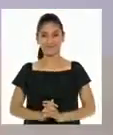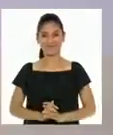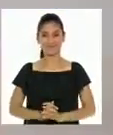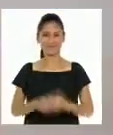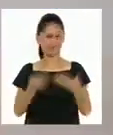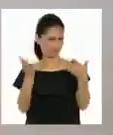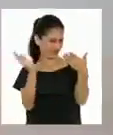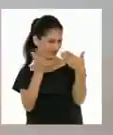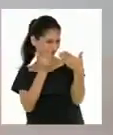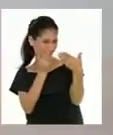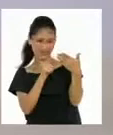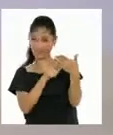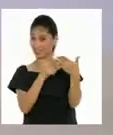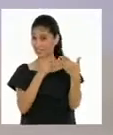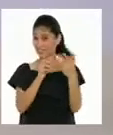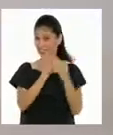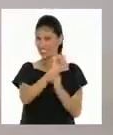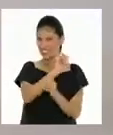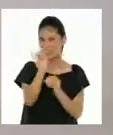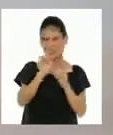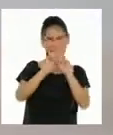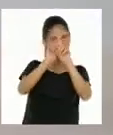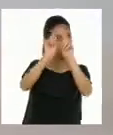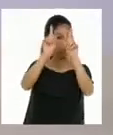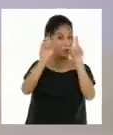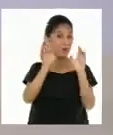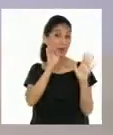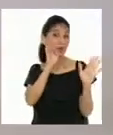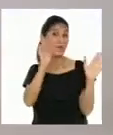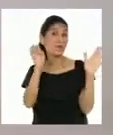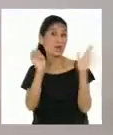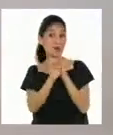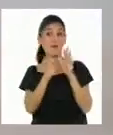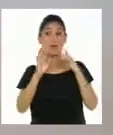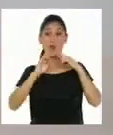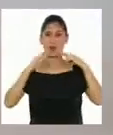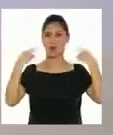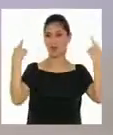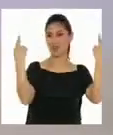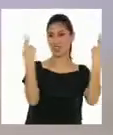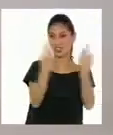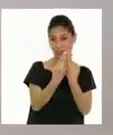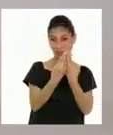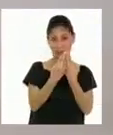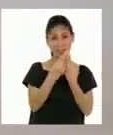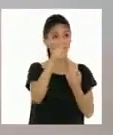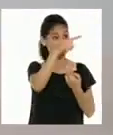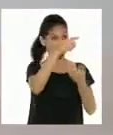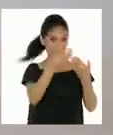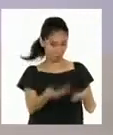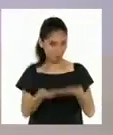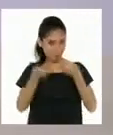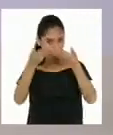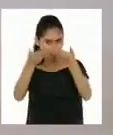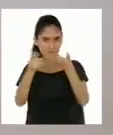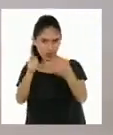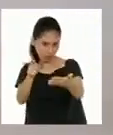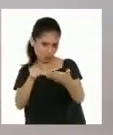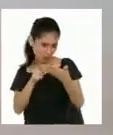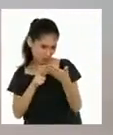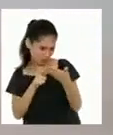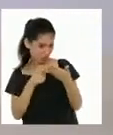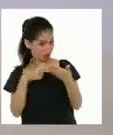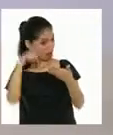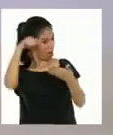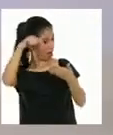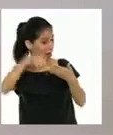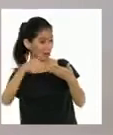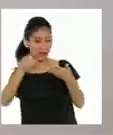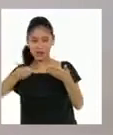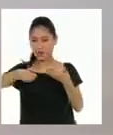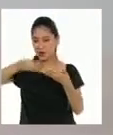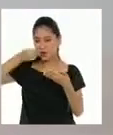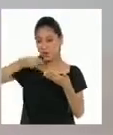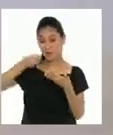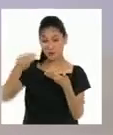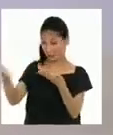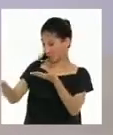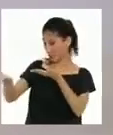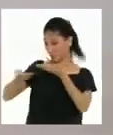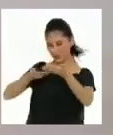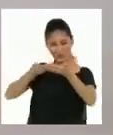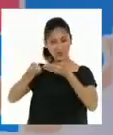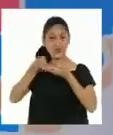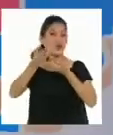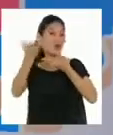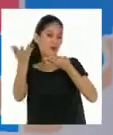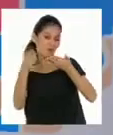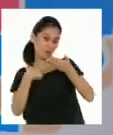Como esas preguntas de las encuestas de restaurantes. ¿Qué tal te pareció nuestro servicio? Muy bueno, bueno, regular,